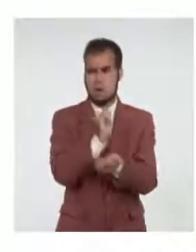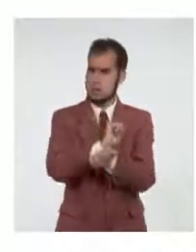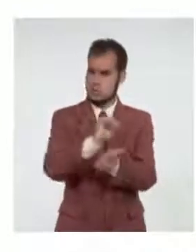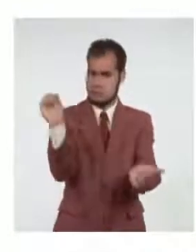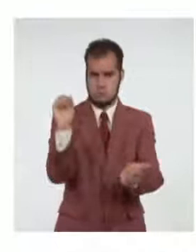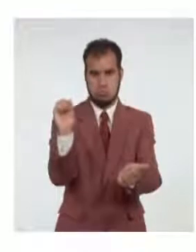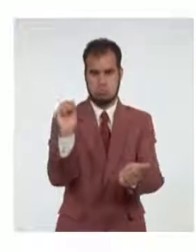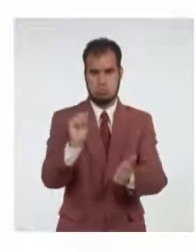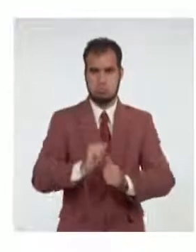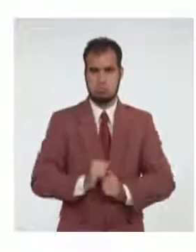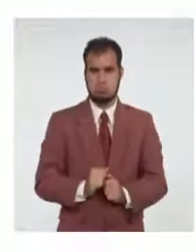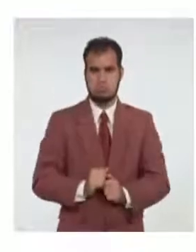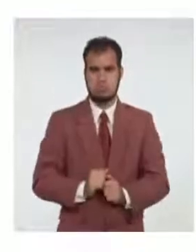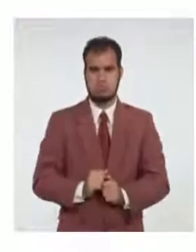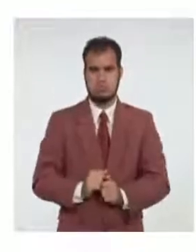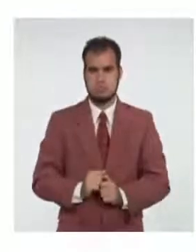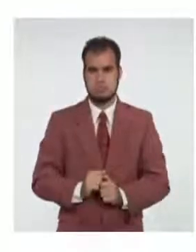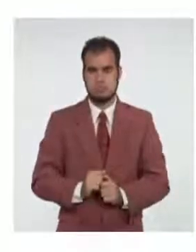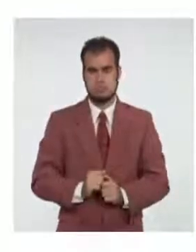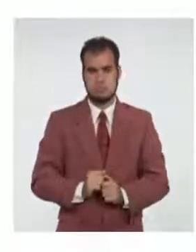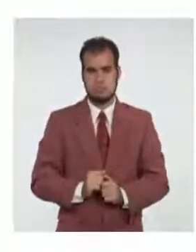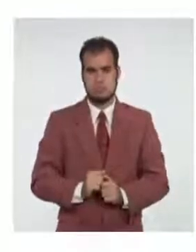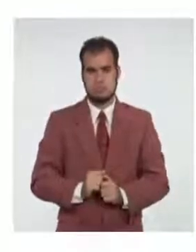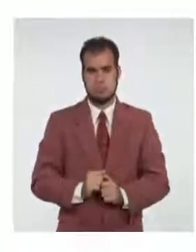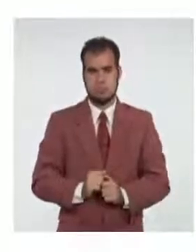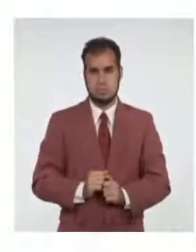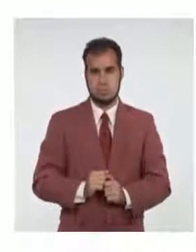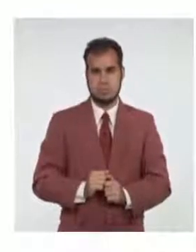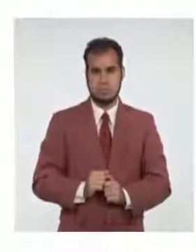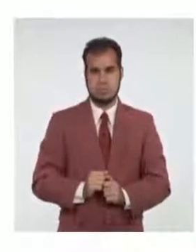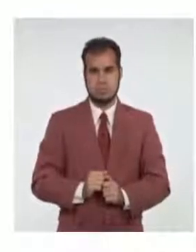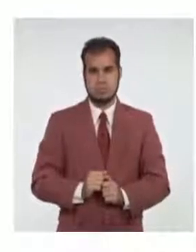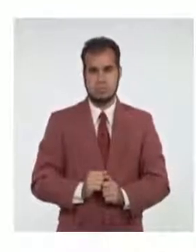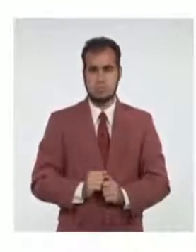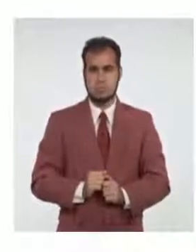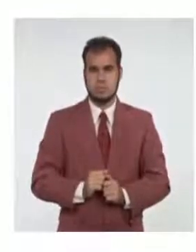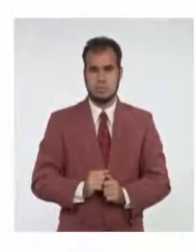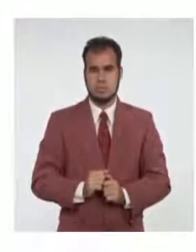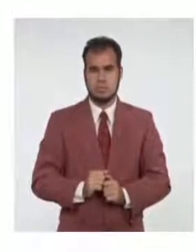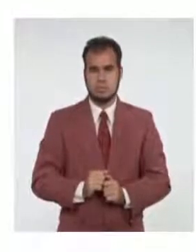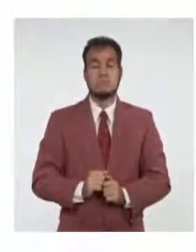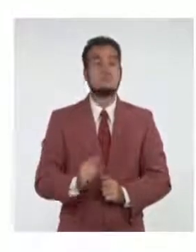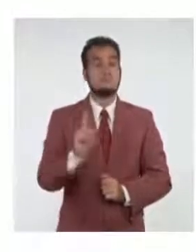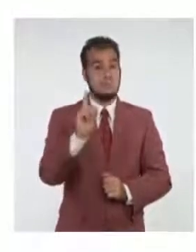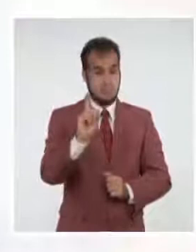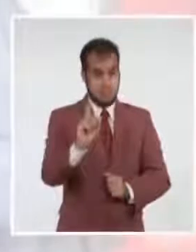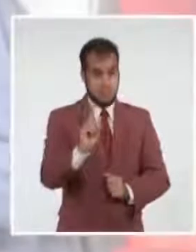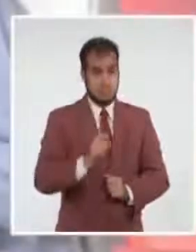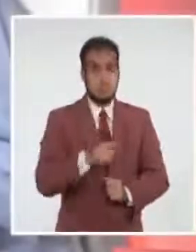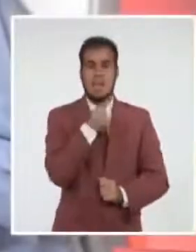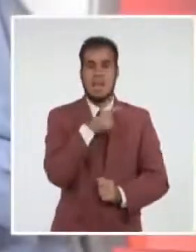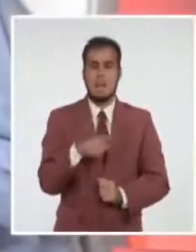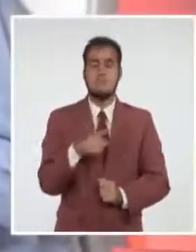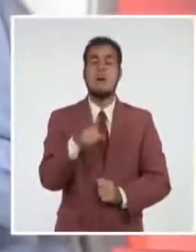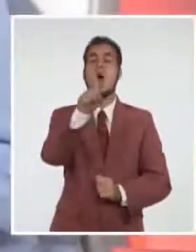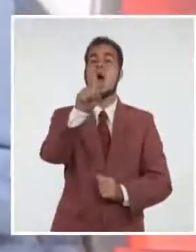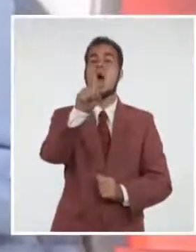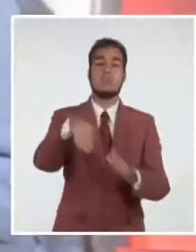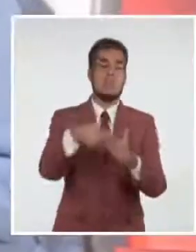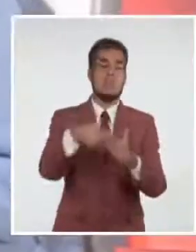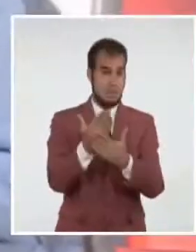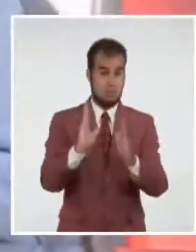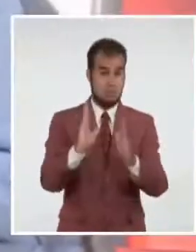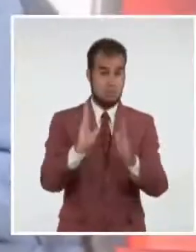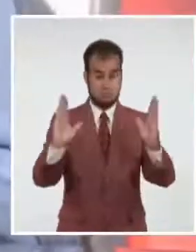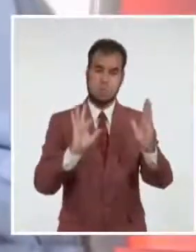se incorpora a la actividad que venía a realizar en nuestro país. Si en el curso de esos 14 o de